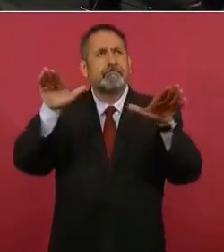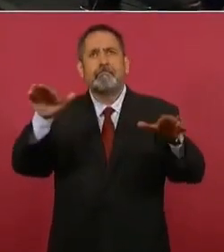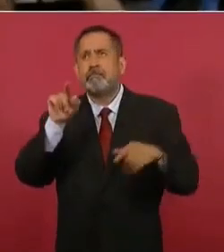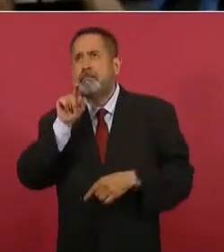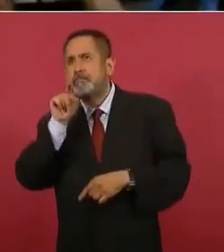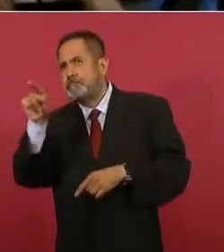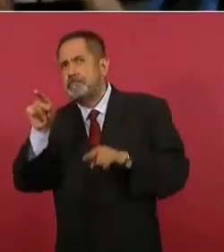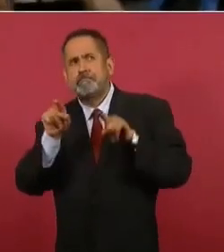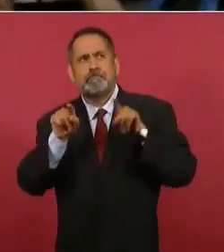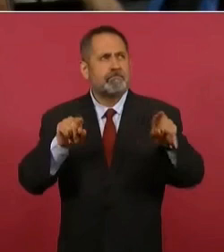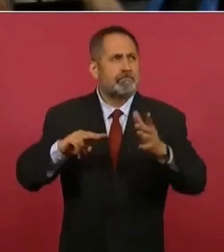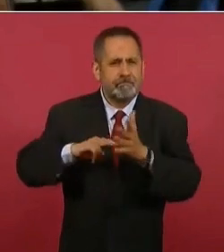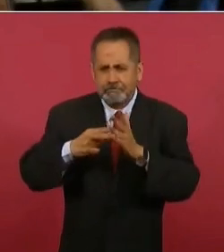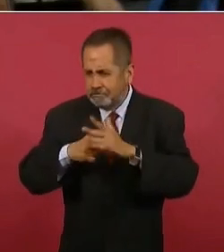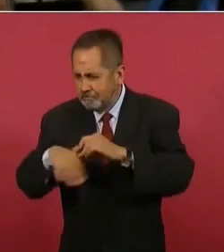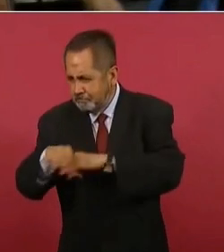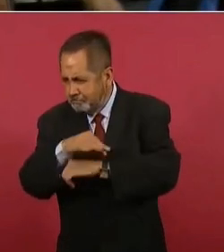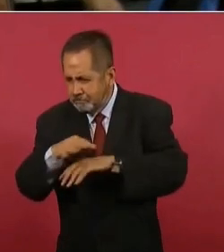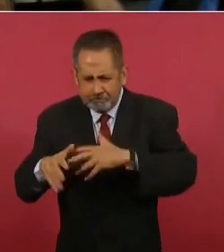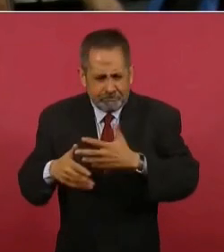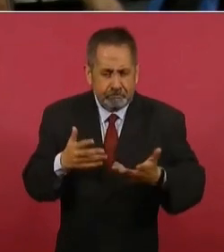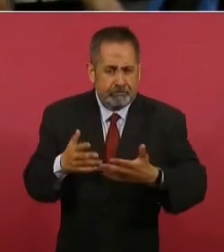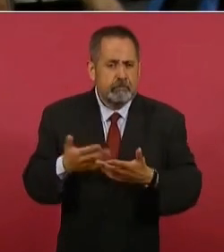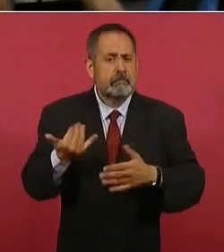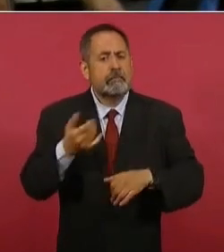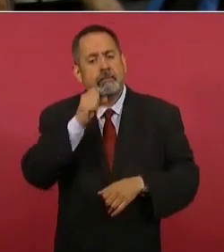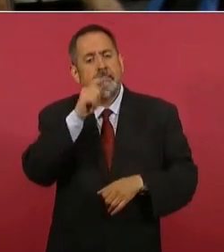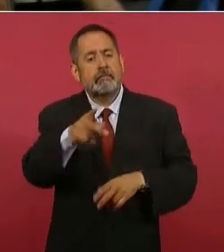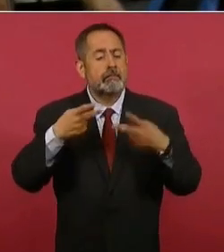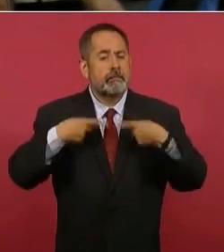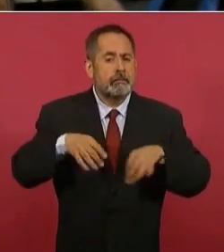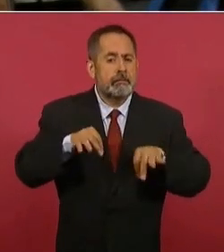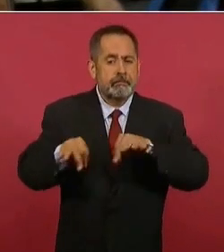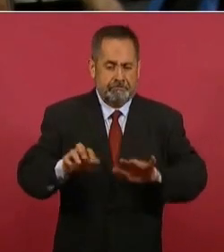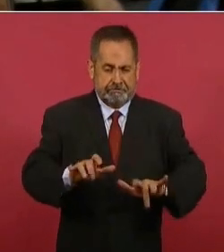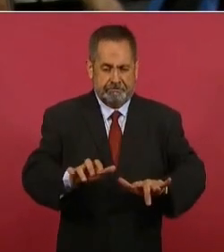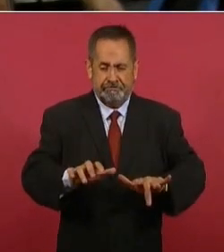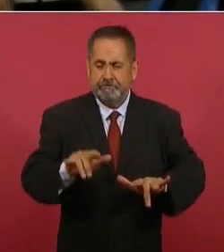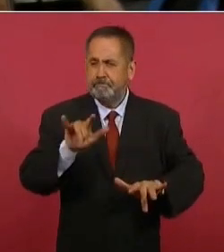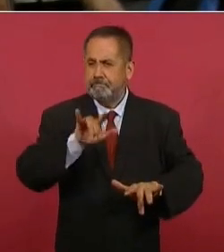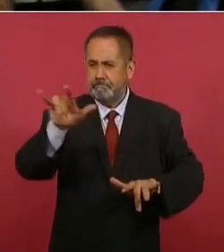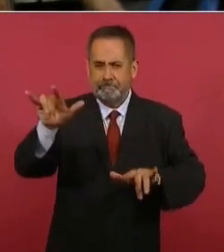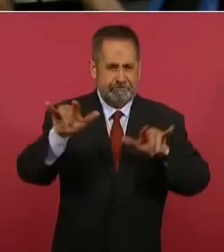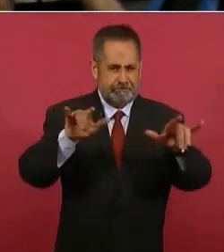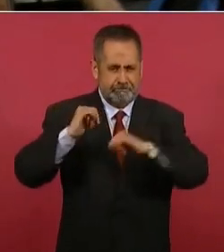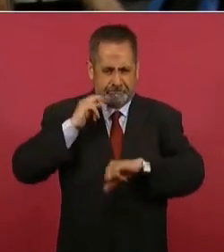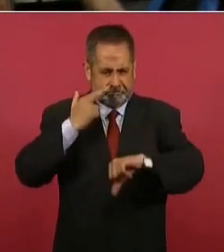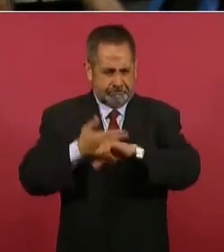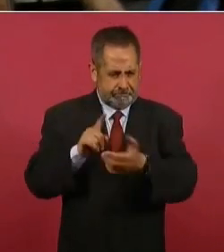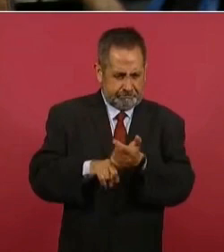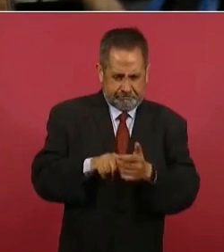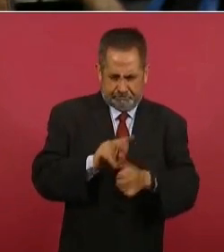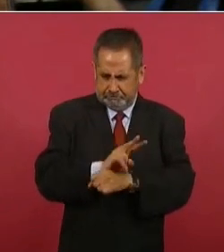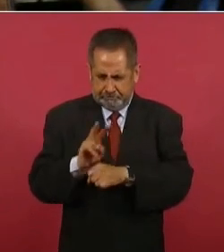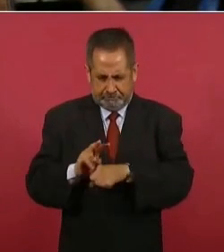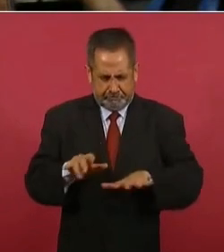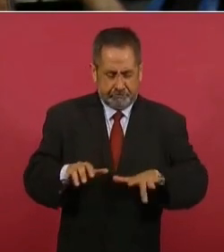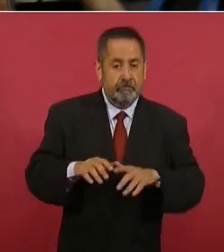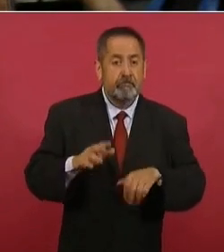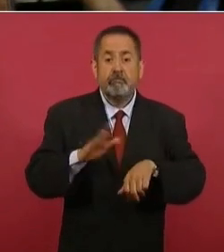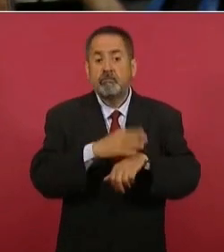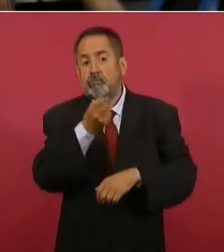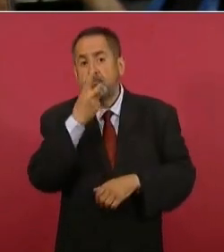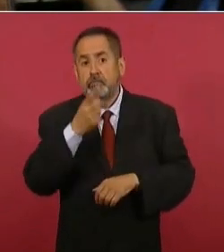las condiciones laborales en las que trabajan los controladores, porque también existen denuncias de abusos, de